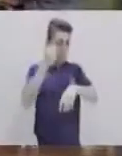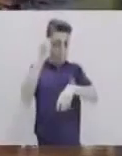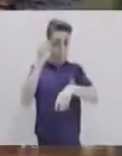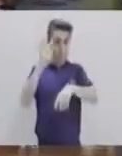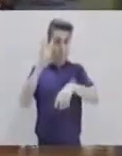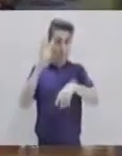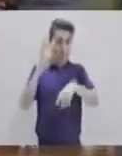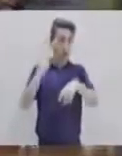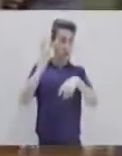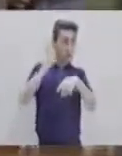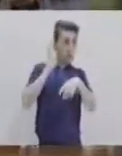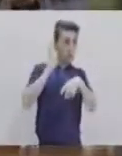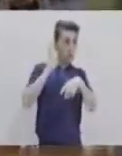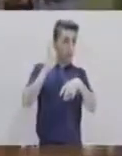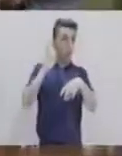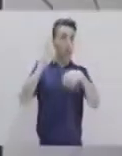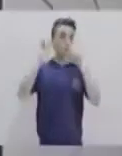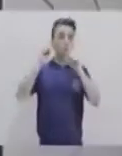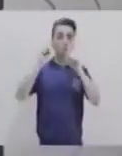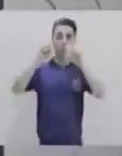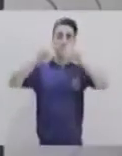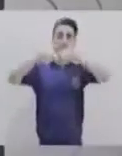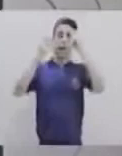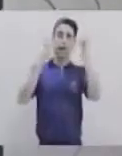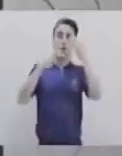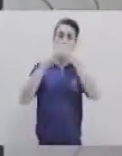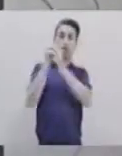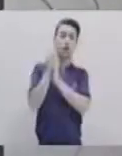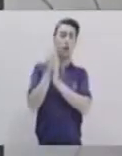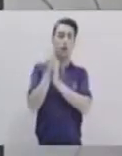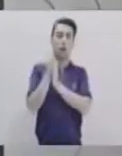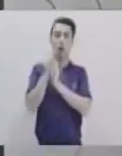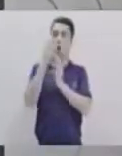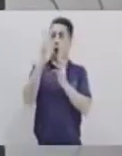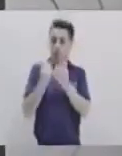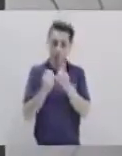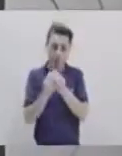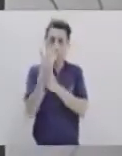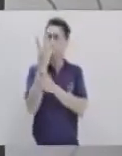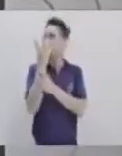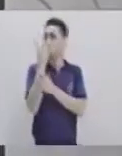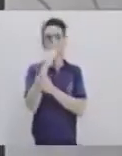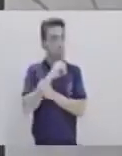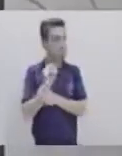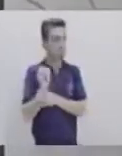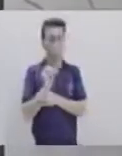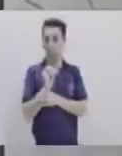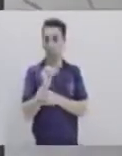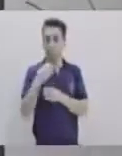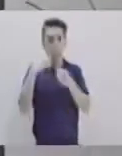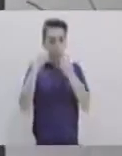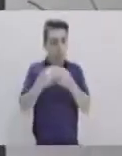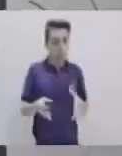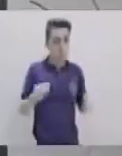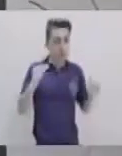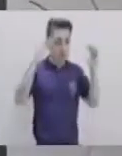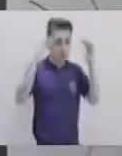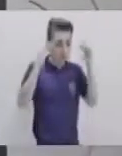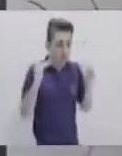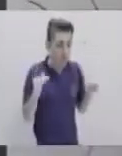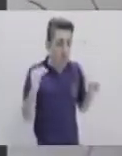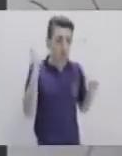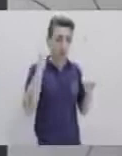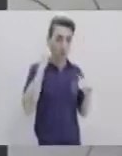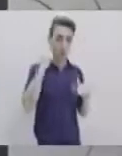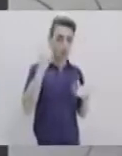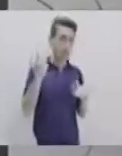se pueden romper o morir y no se sanan. Y podemos perder nuestra capacidad de